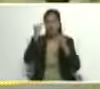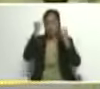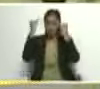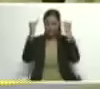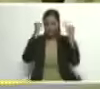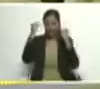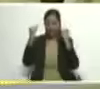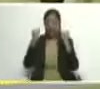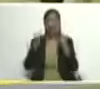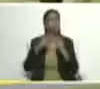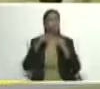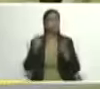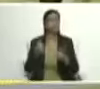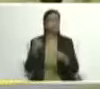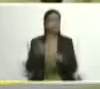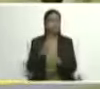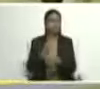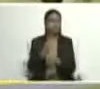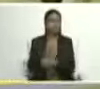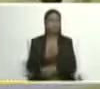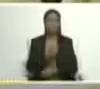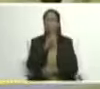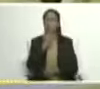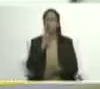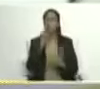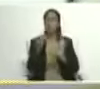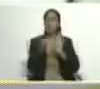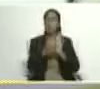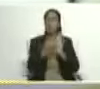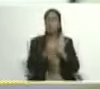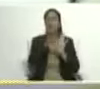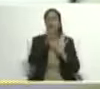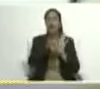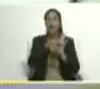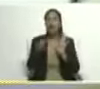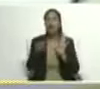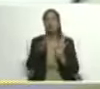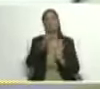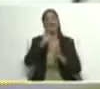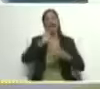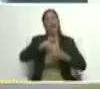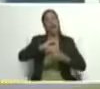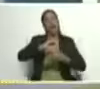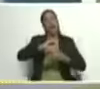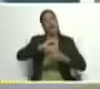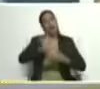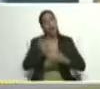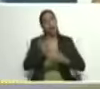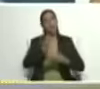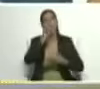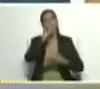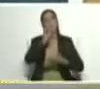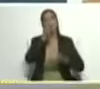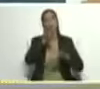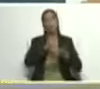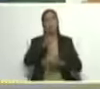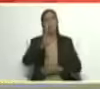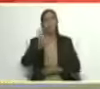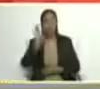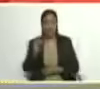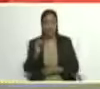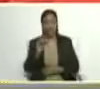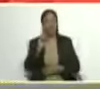que hemos denominado la Agenda ALBA 2030. Las grandes metas de